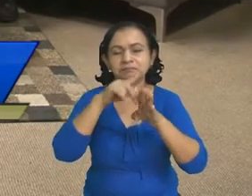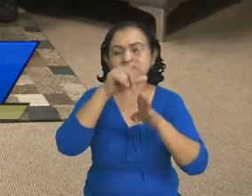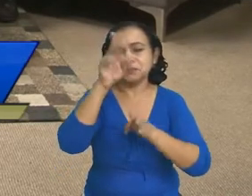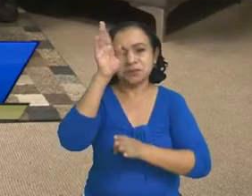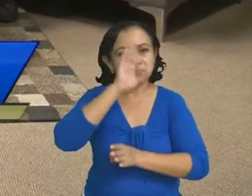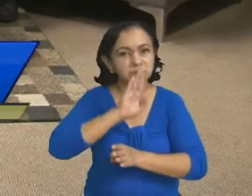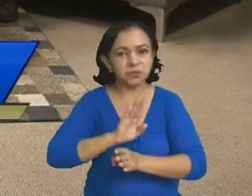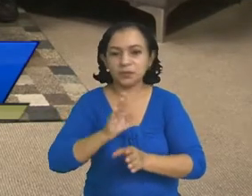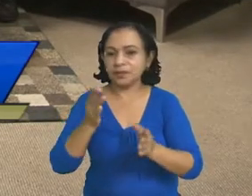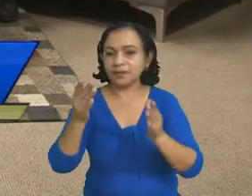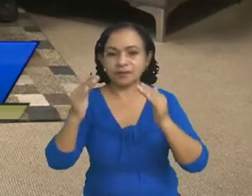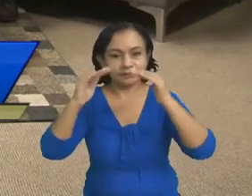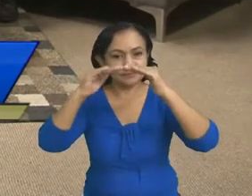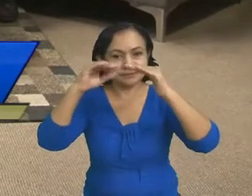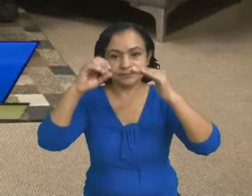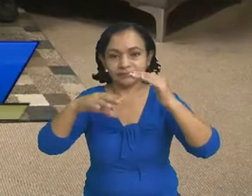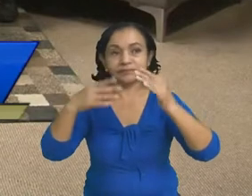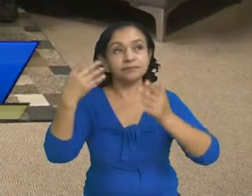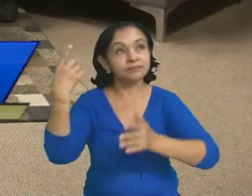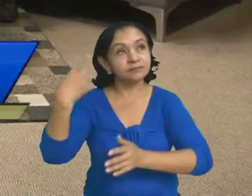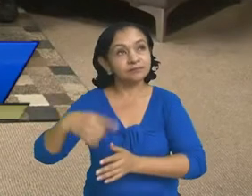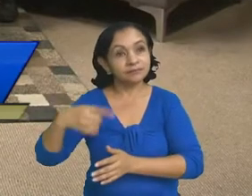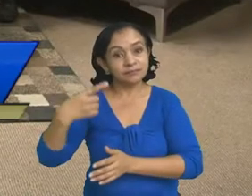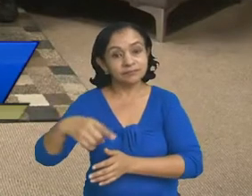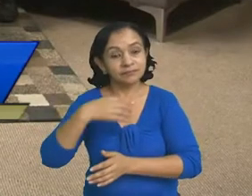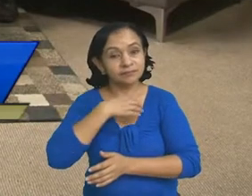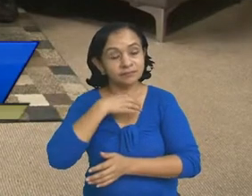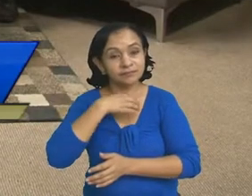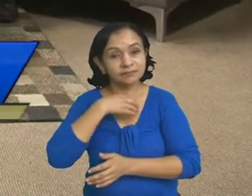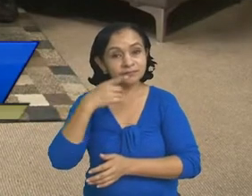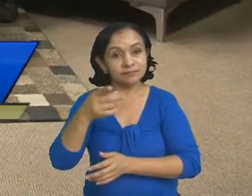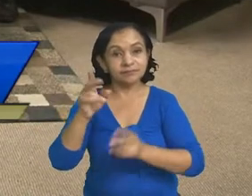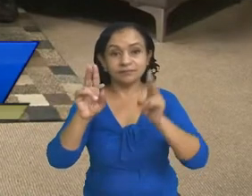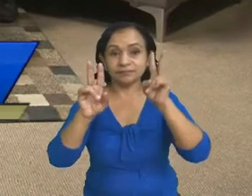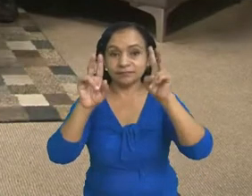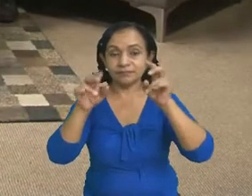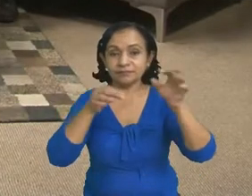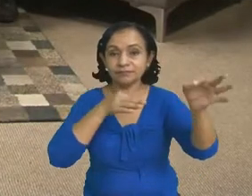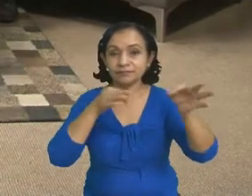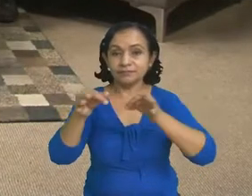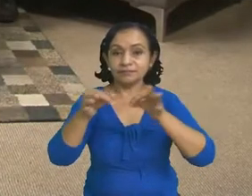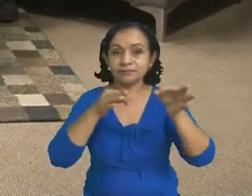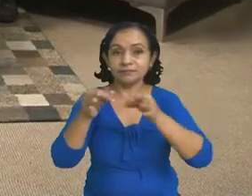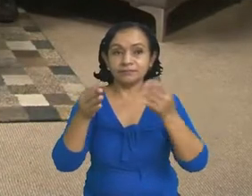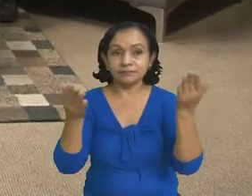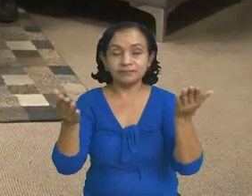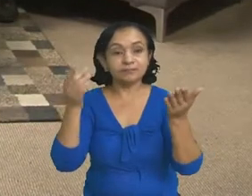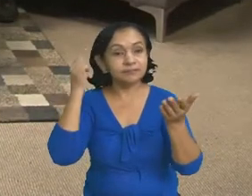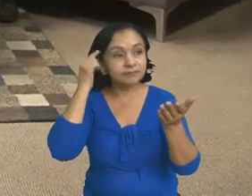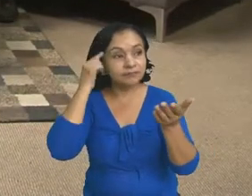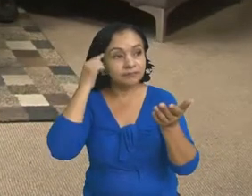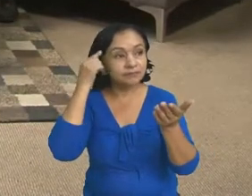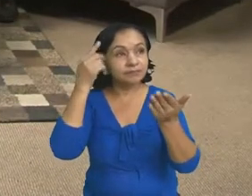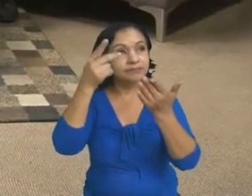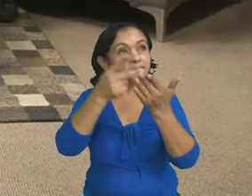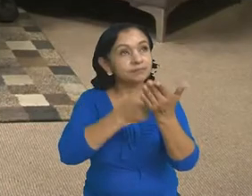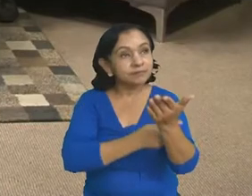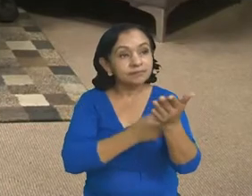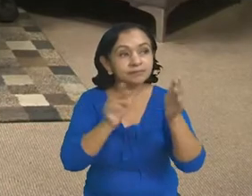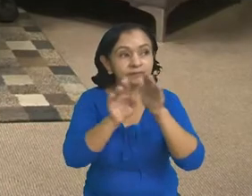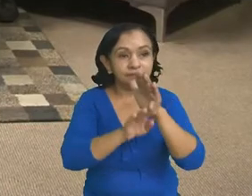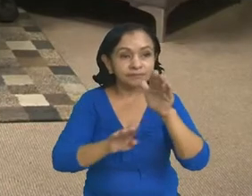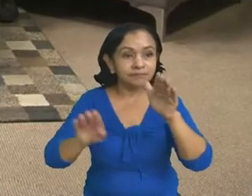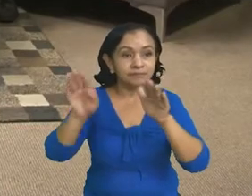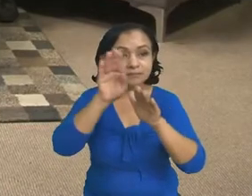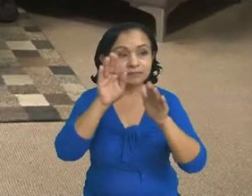tenido. Y que es parte de esa restitución de derechos, ¿no? Importante ese aspecto que usted detalla, porque es pensar un proyecto directamente